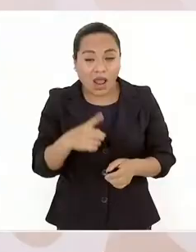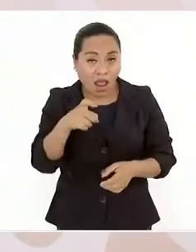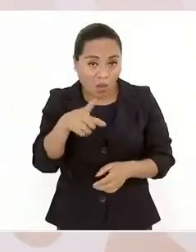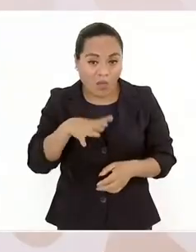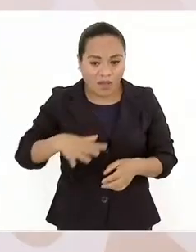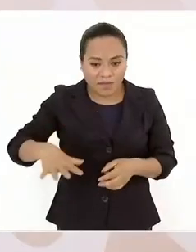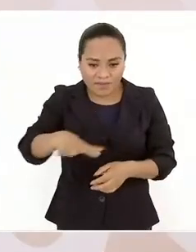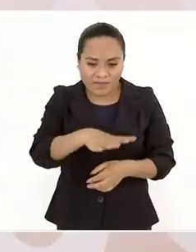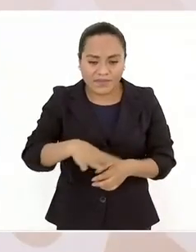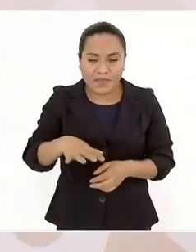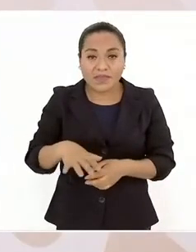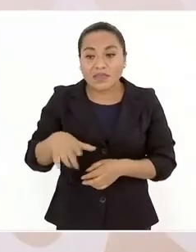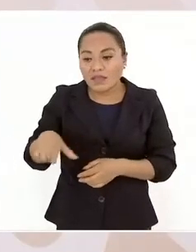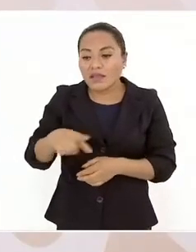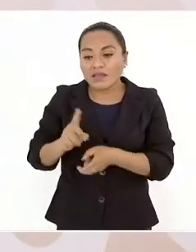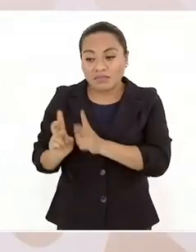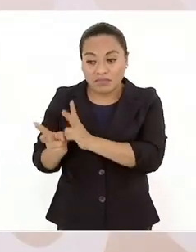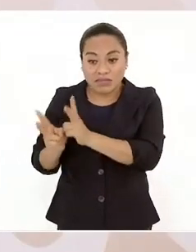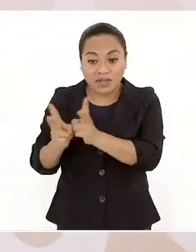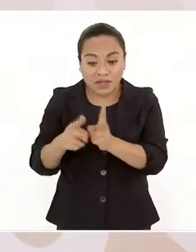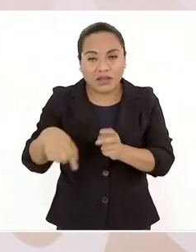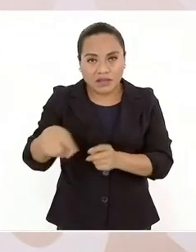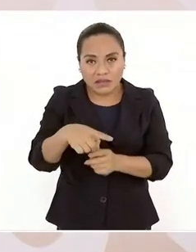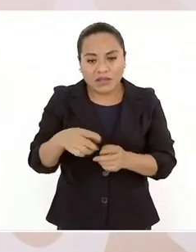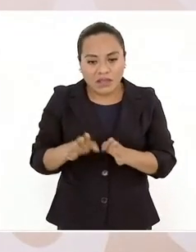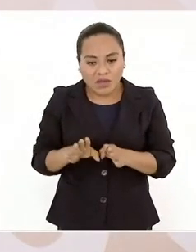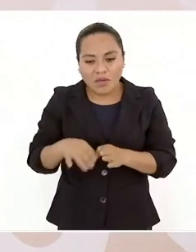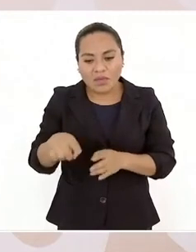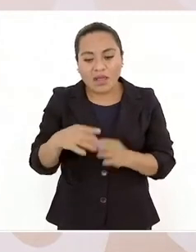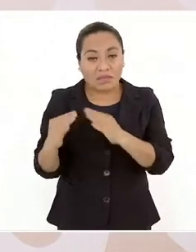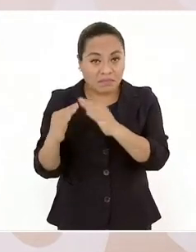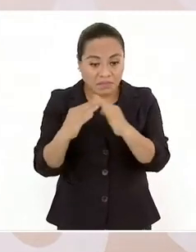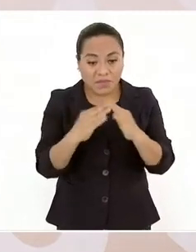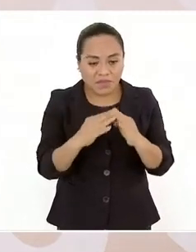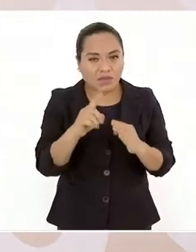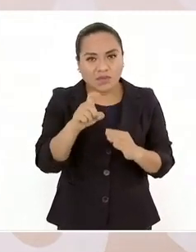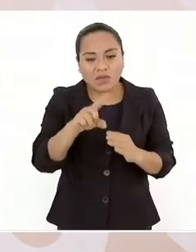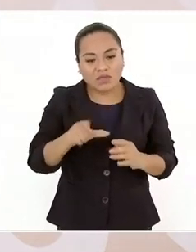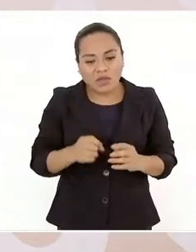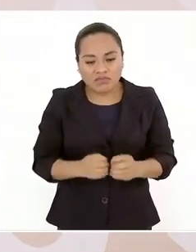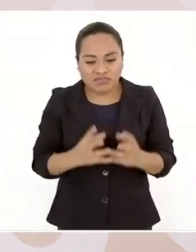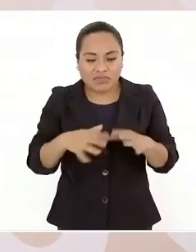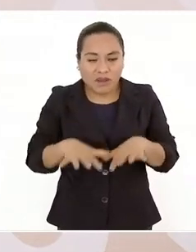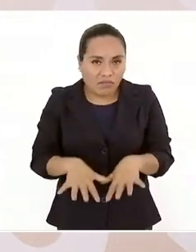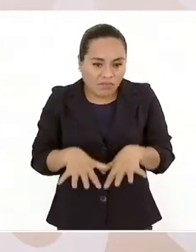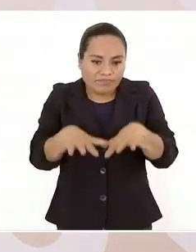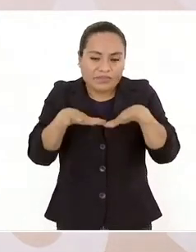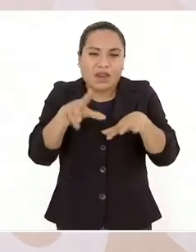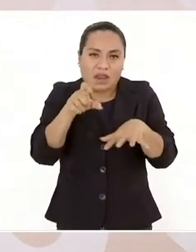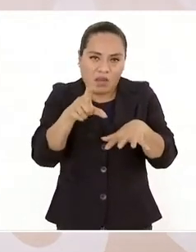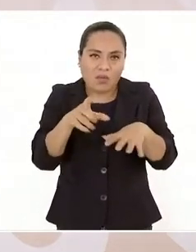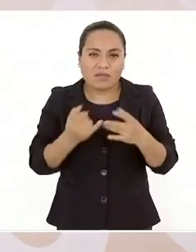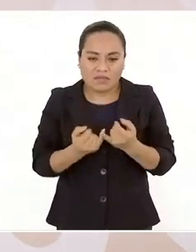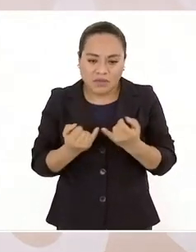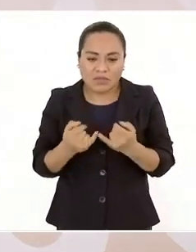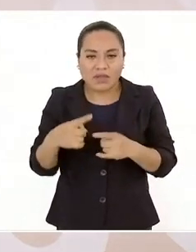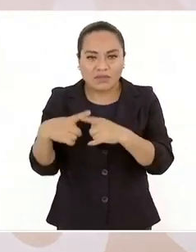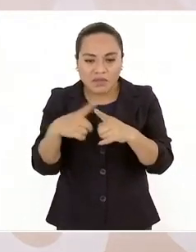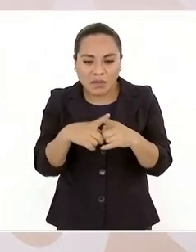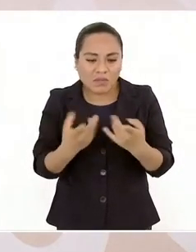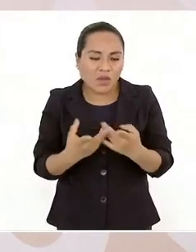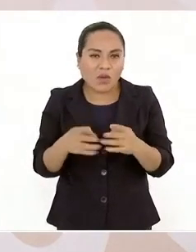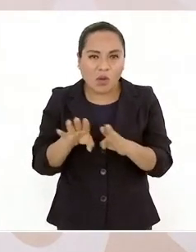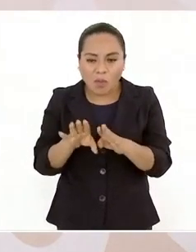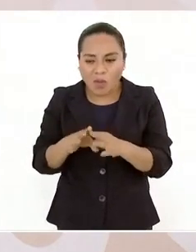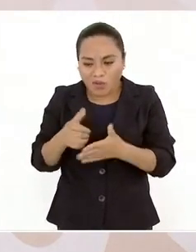de los lados no se inunden, y también obras de equipamiento urbano, y se tiene también proyectado